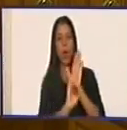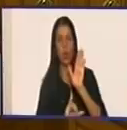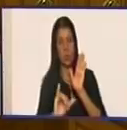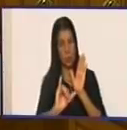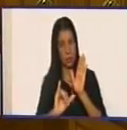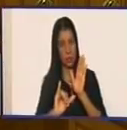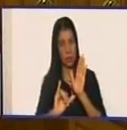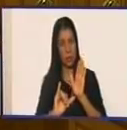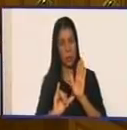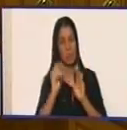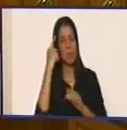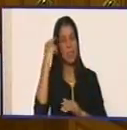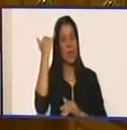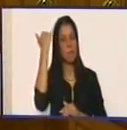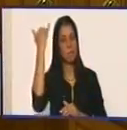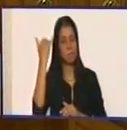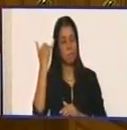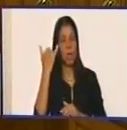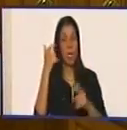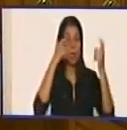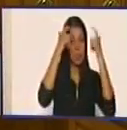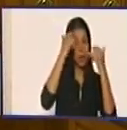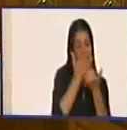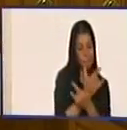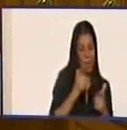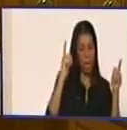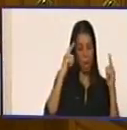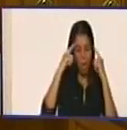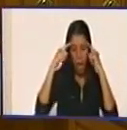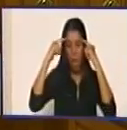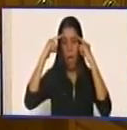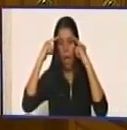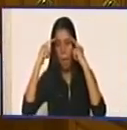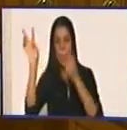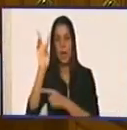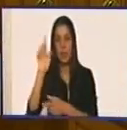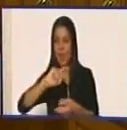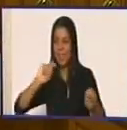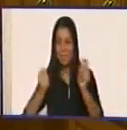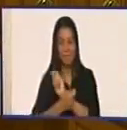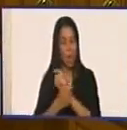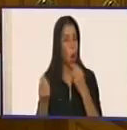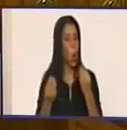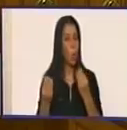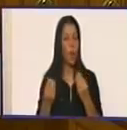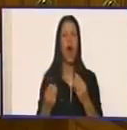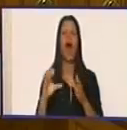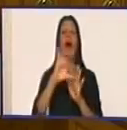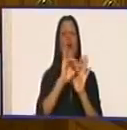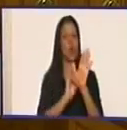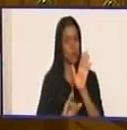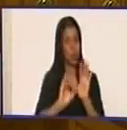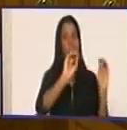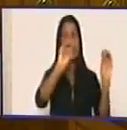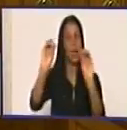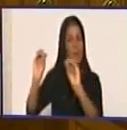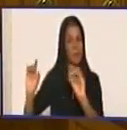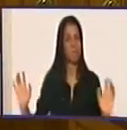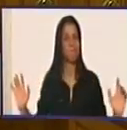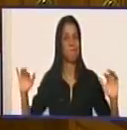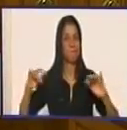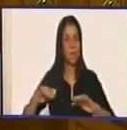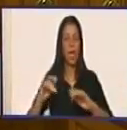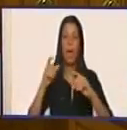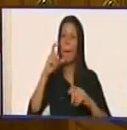impulsarla luego de salir de prisión en 1994 es el mismo que impulsó a nuestro presidente Nicolás